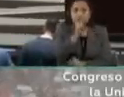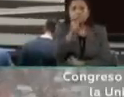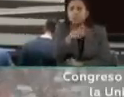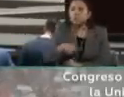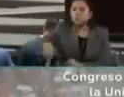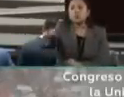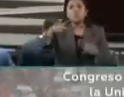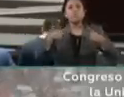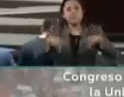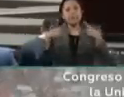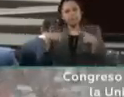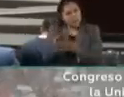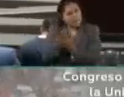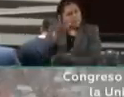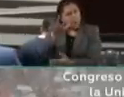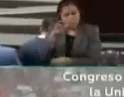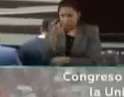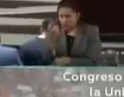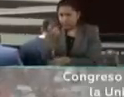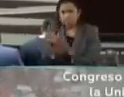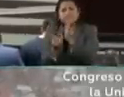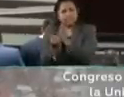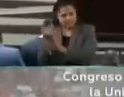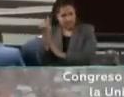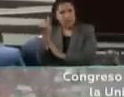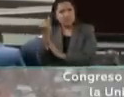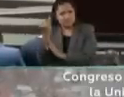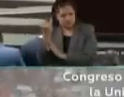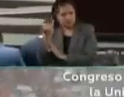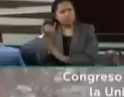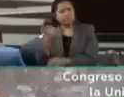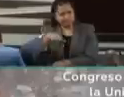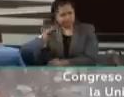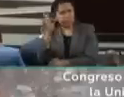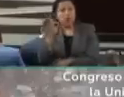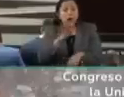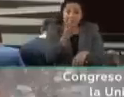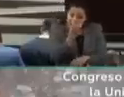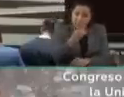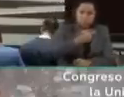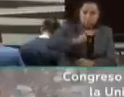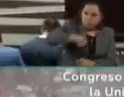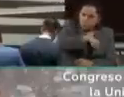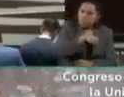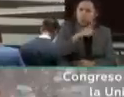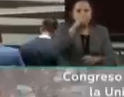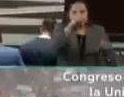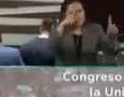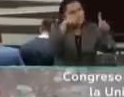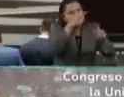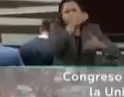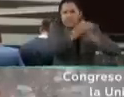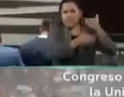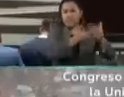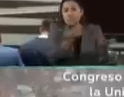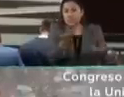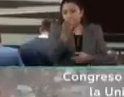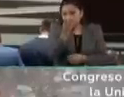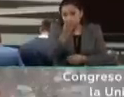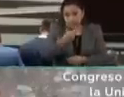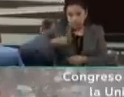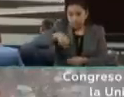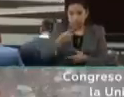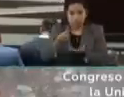mismo, es nuestra agenda legislativa y se convertirá, con la votación calificada en ambas